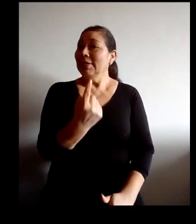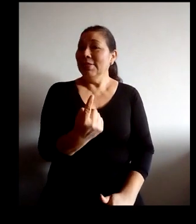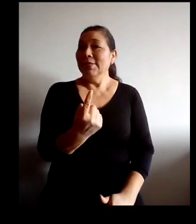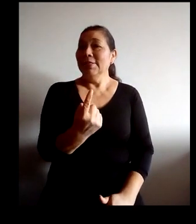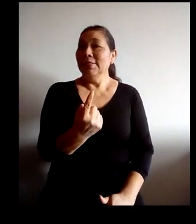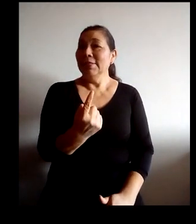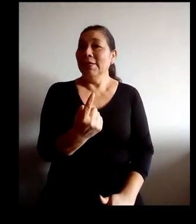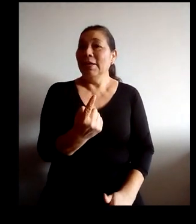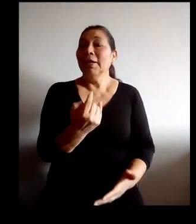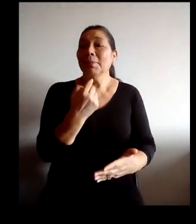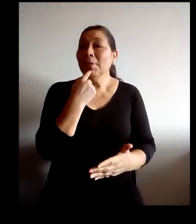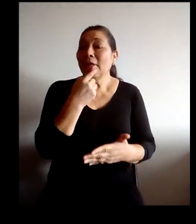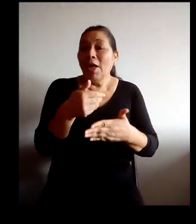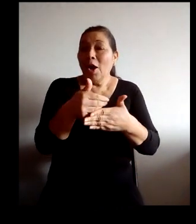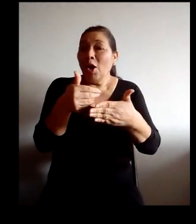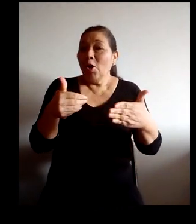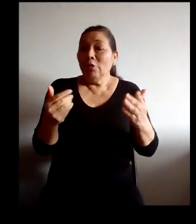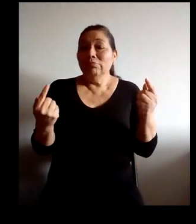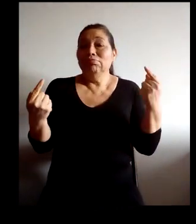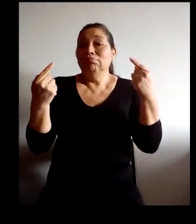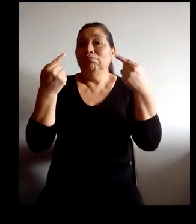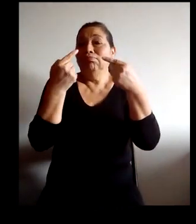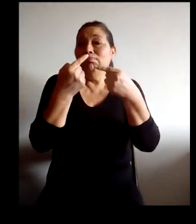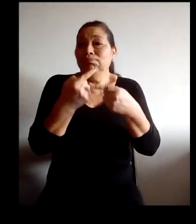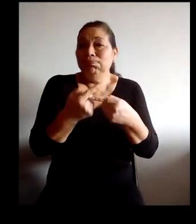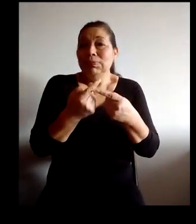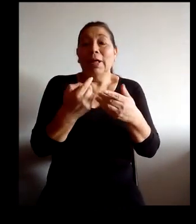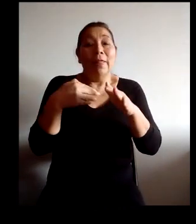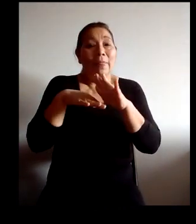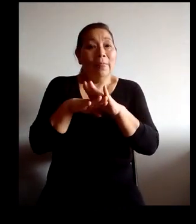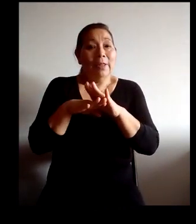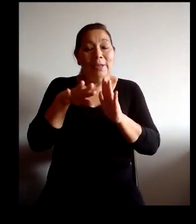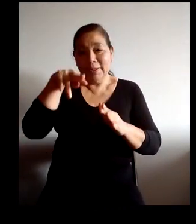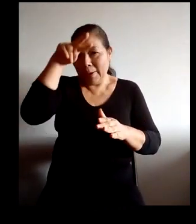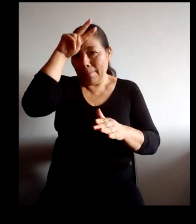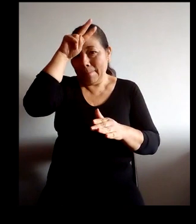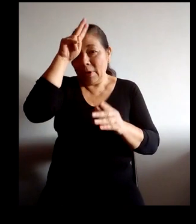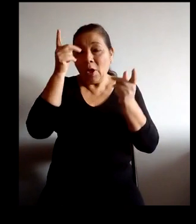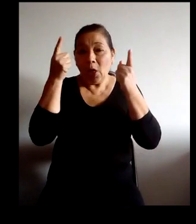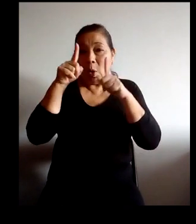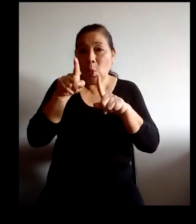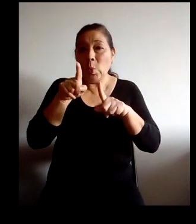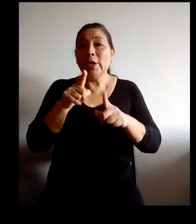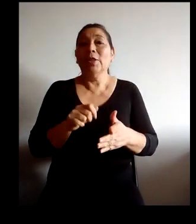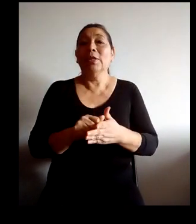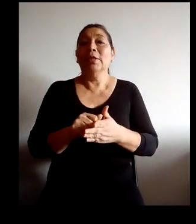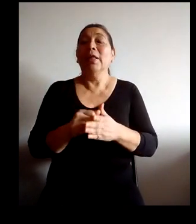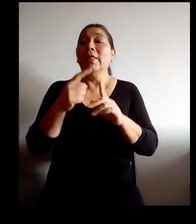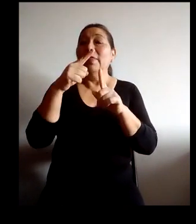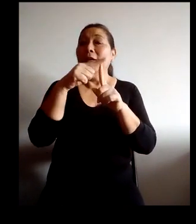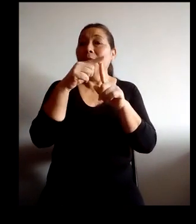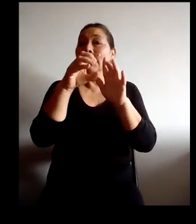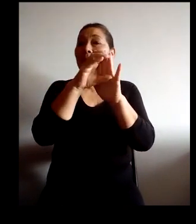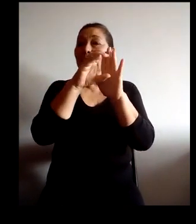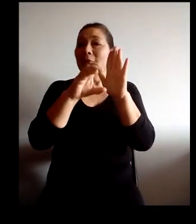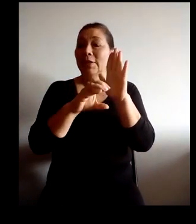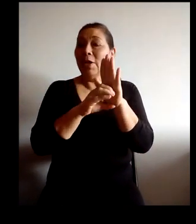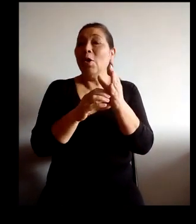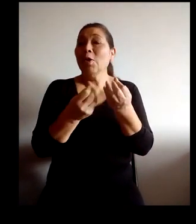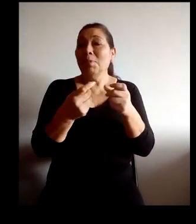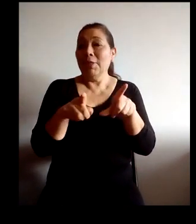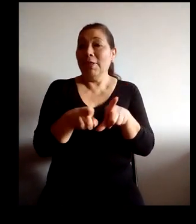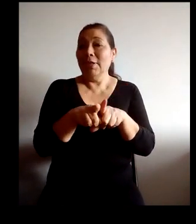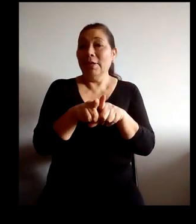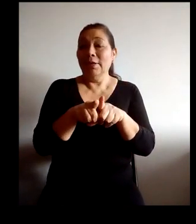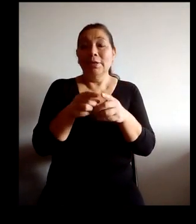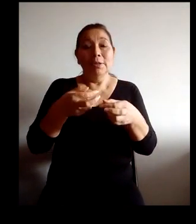a lo establecido por el Tribunal Constitucional, también en su jurisprudencia, y por lo establecido por el Ministerio de Salud, lo que se ha adoptado en